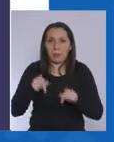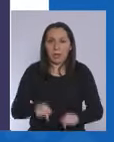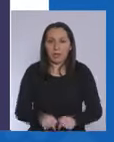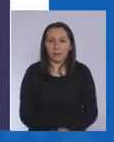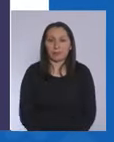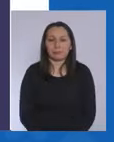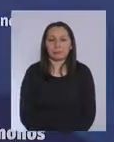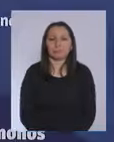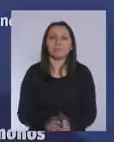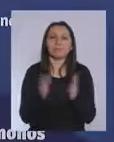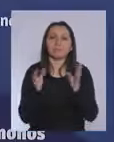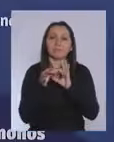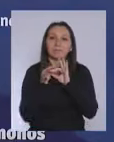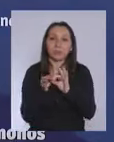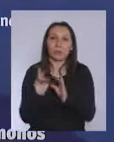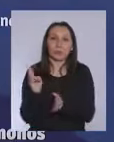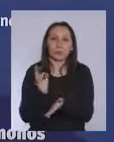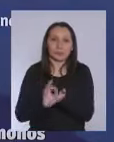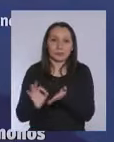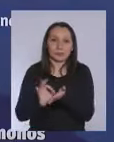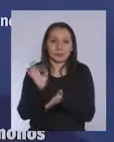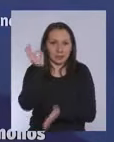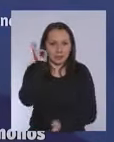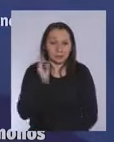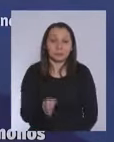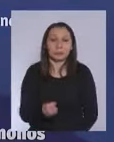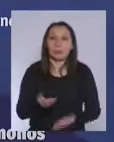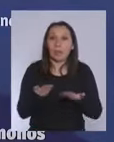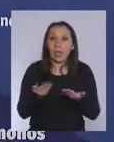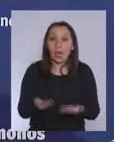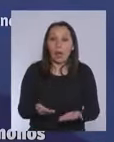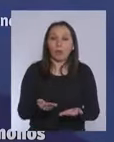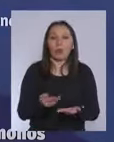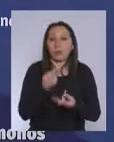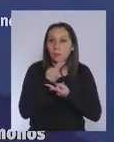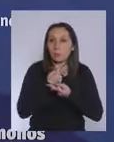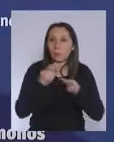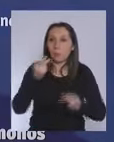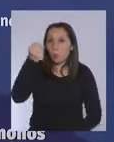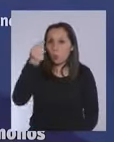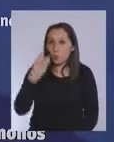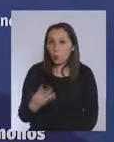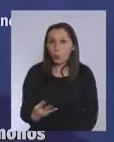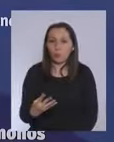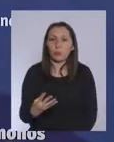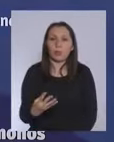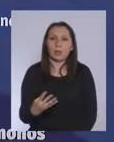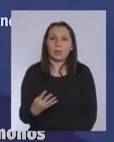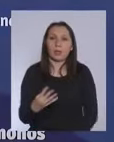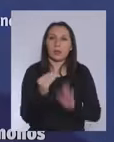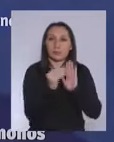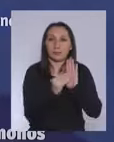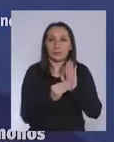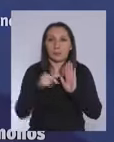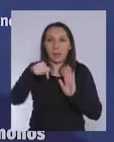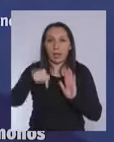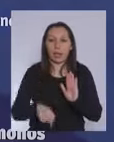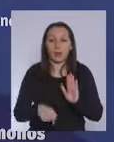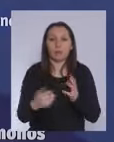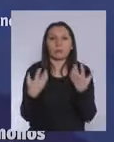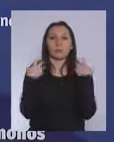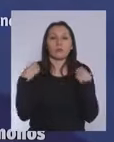9 ministro muchas gracias su secretaria a continuación daremos a conocer las cifras de el día de hoy